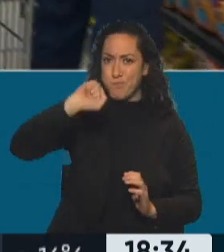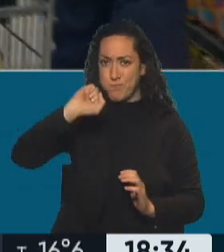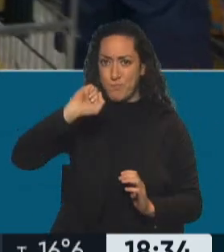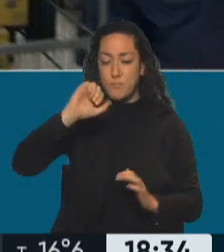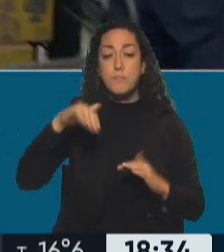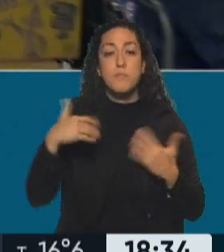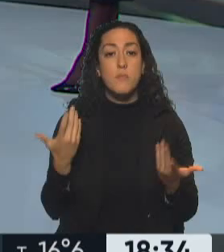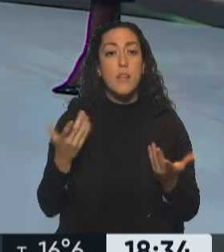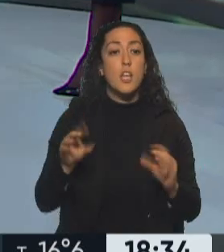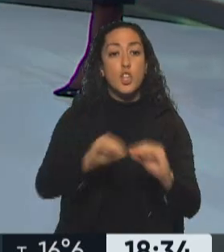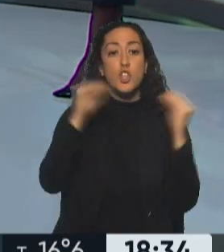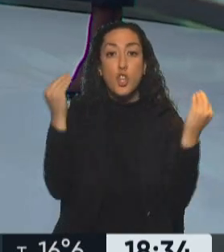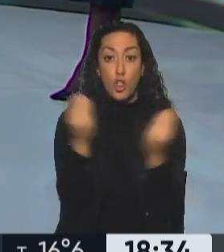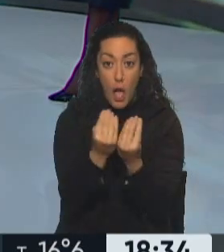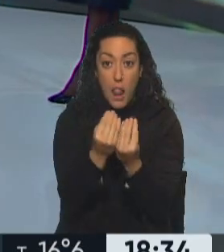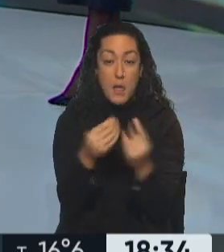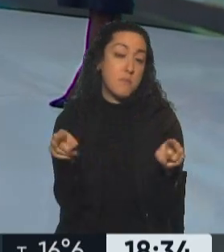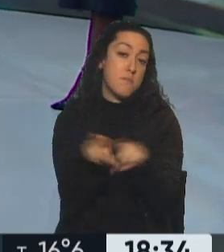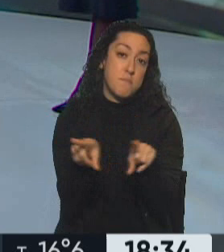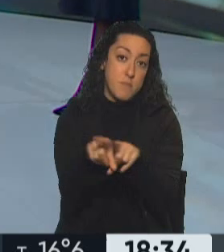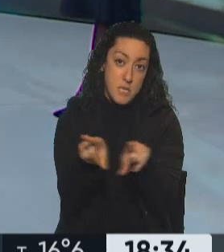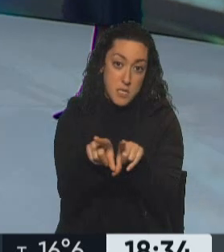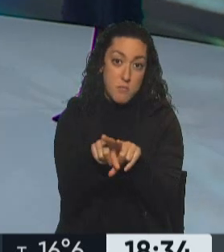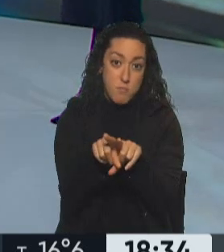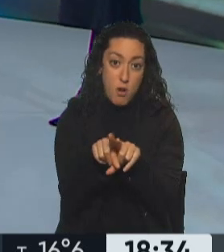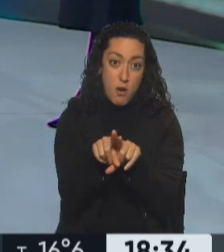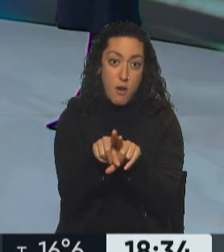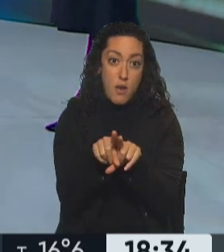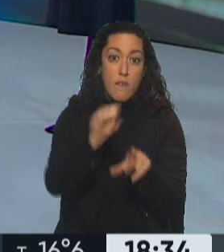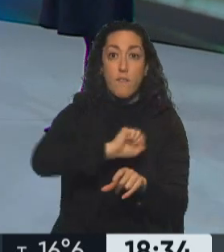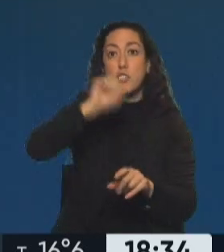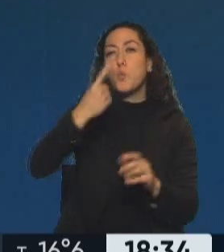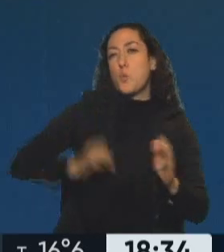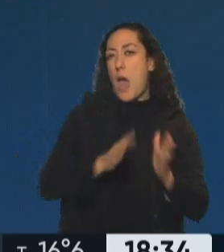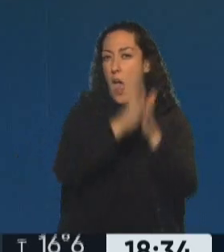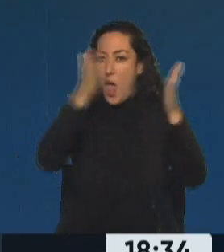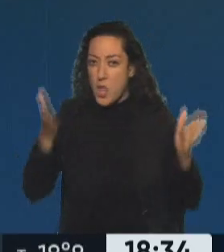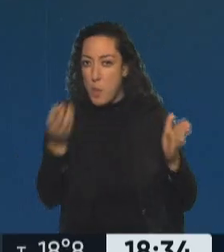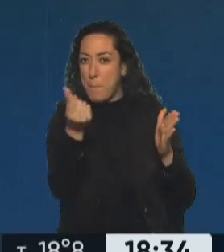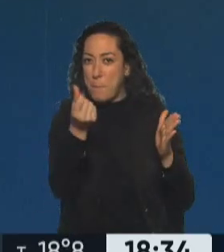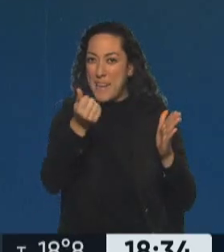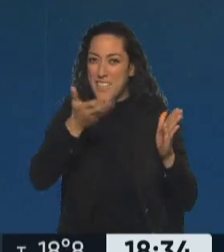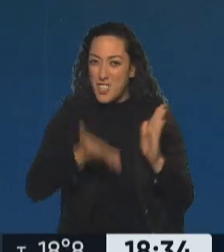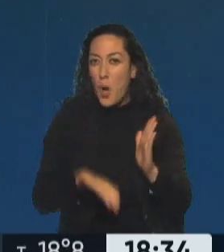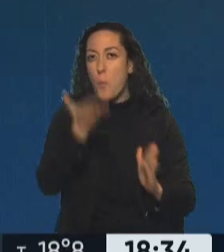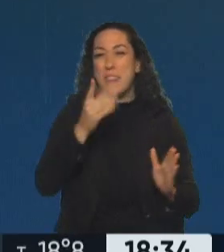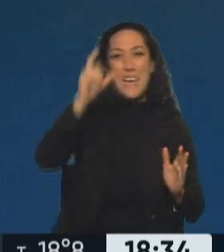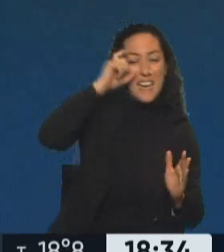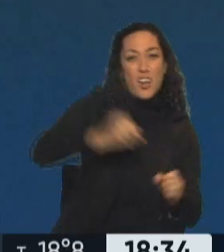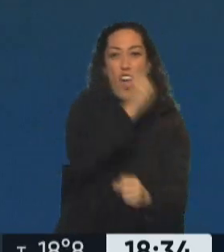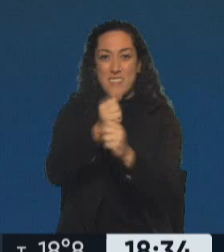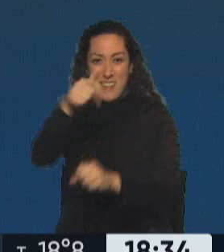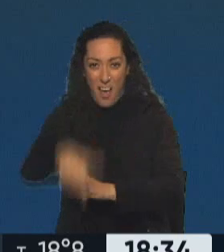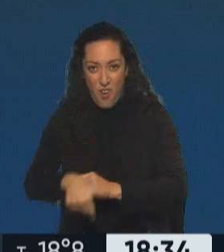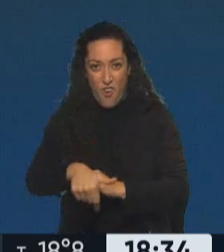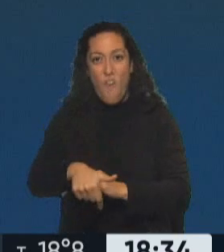la inflación acumulada, bien como leemos, estamos hablando de la inflación de lo que va del año. La suba de precios desde enero hasta la actualidad,